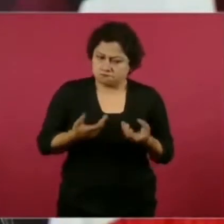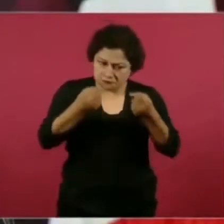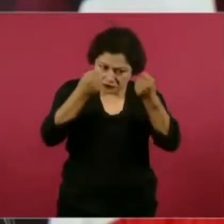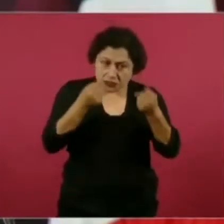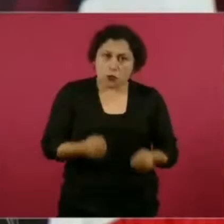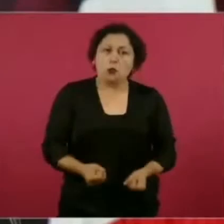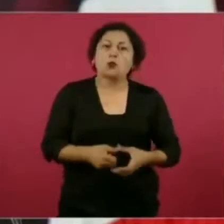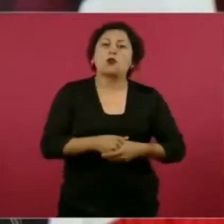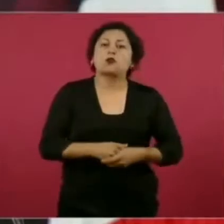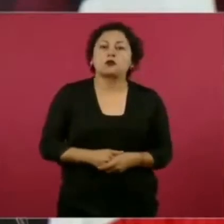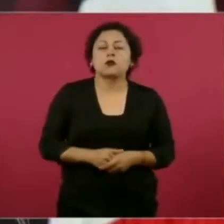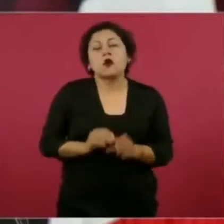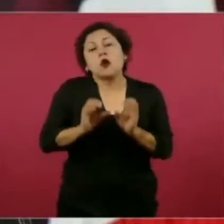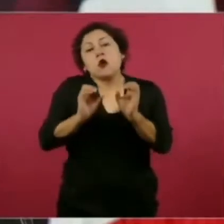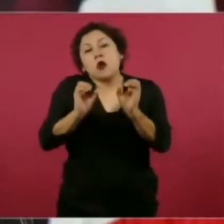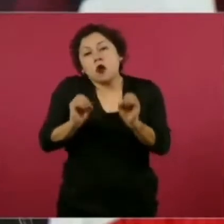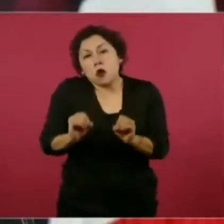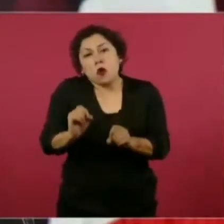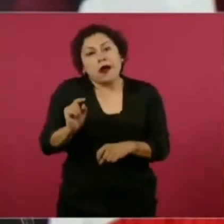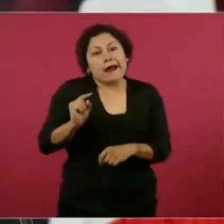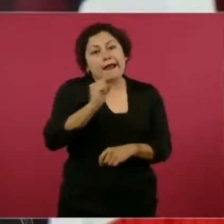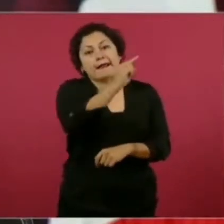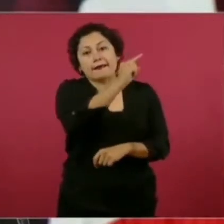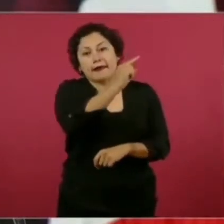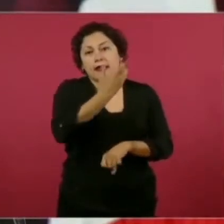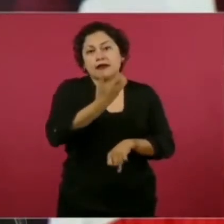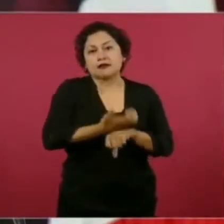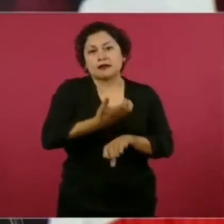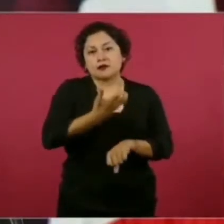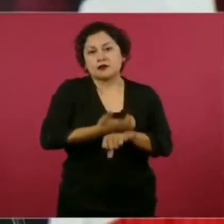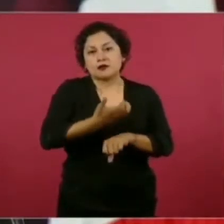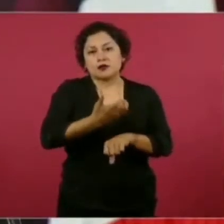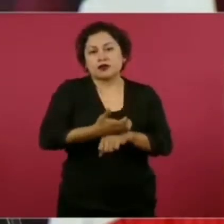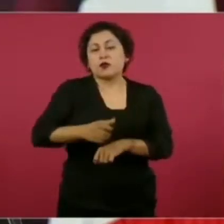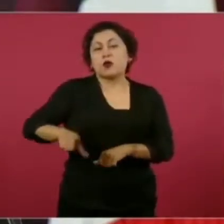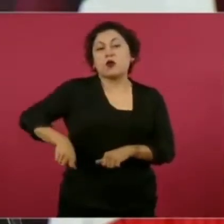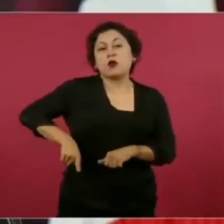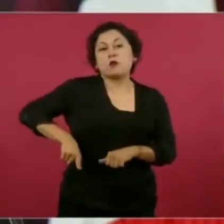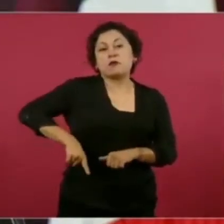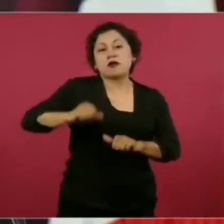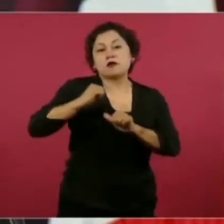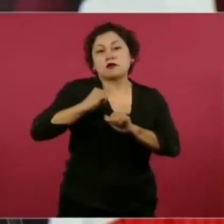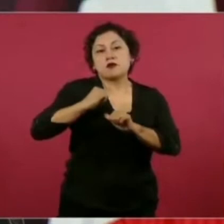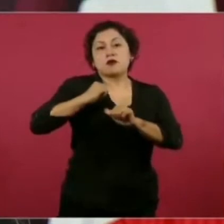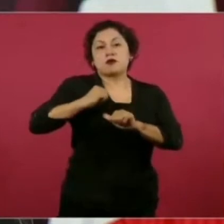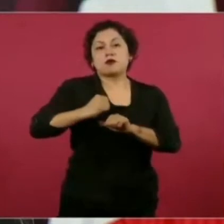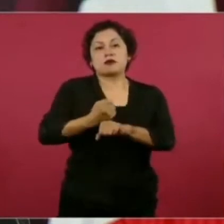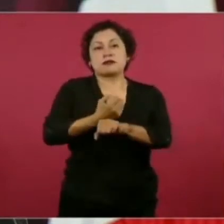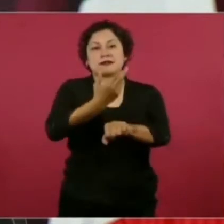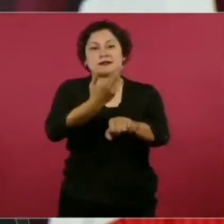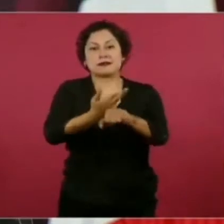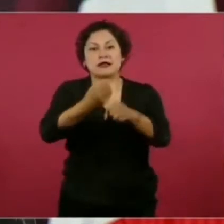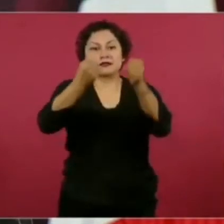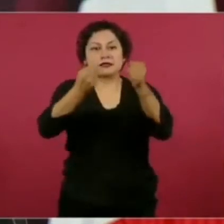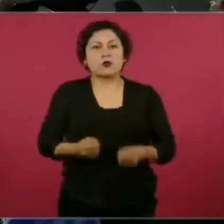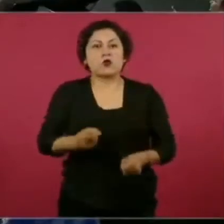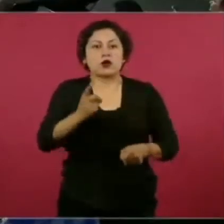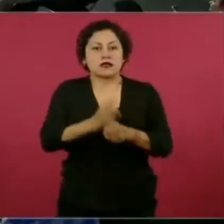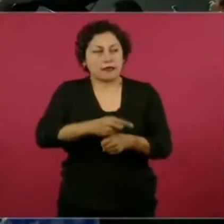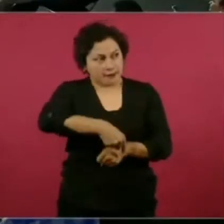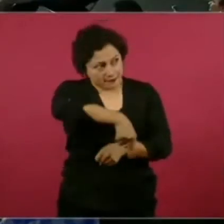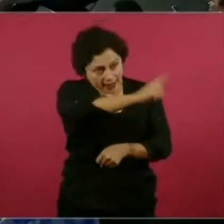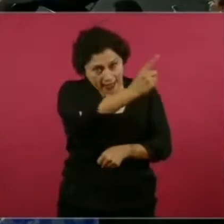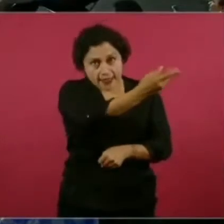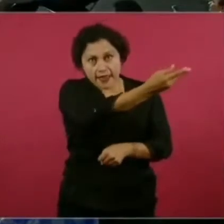que vaya al Departamento de Estado del gobierno de Estados Unidos. Presidente, en ese sentido, Entonces, ¿usted tomará alguna